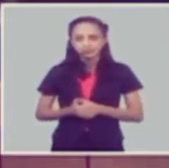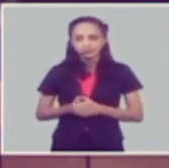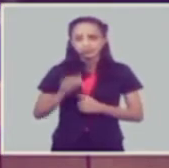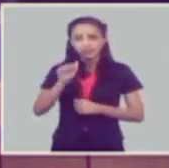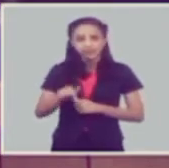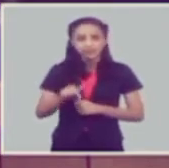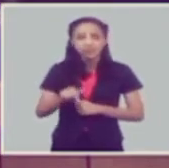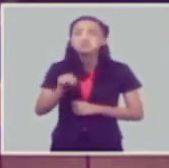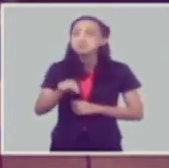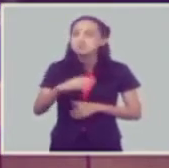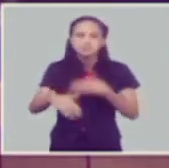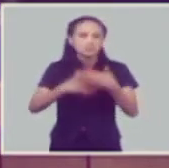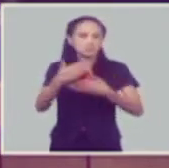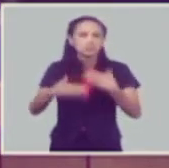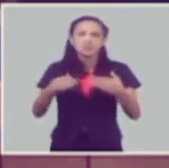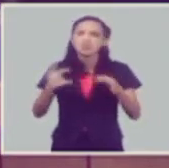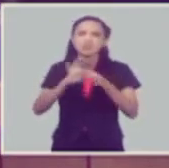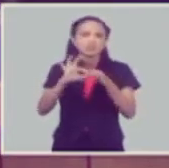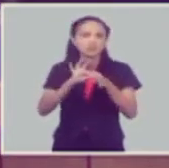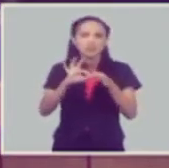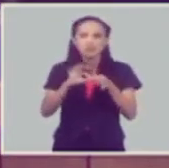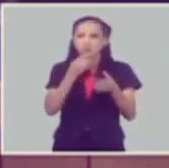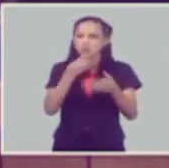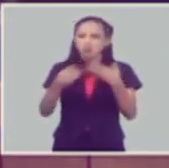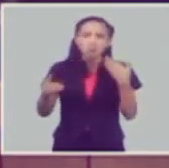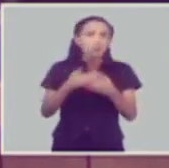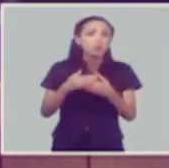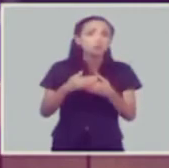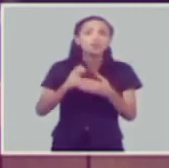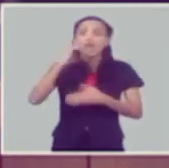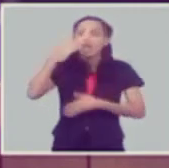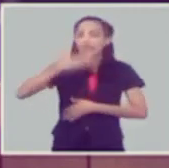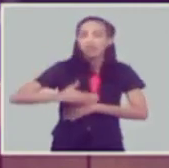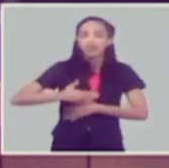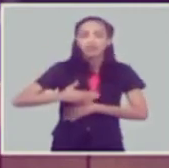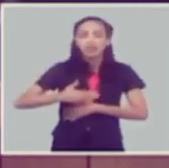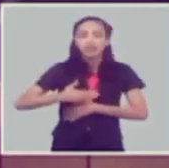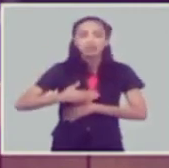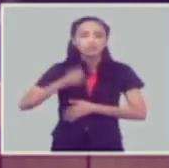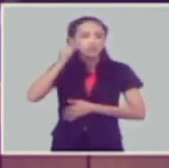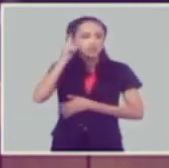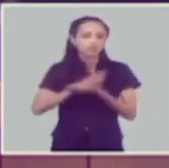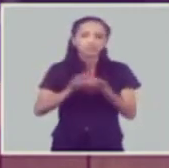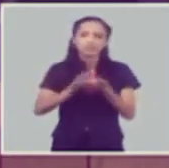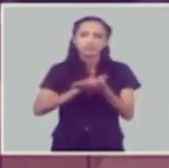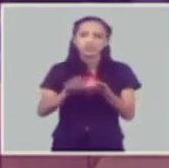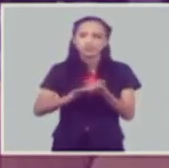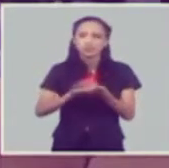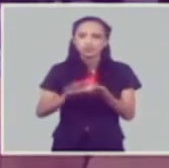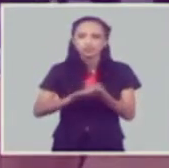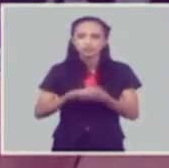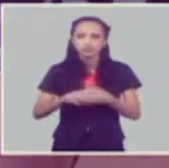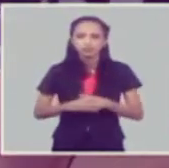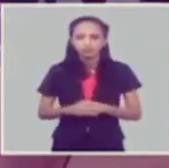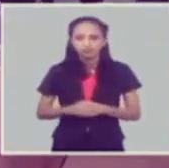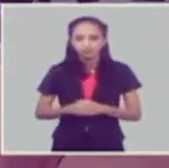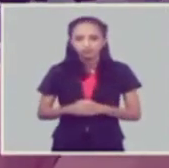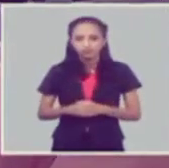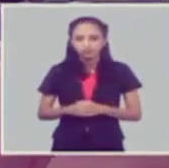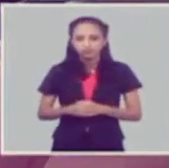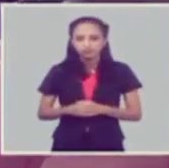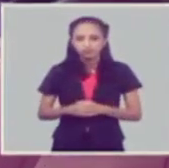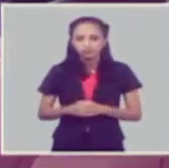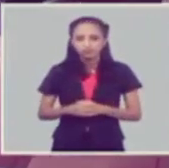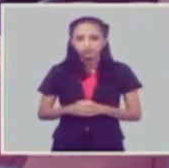despiadada que desconoce la ética y los principios y que bajo el paraguas de premios y otras dádivas, a través de supuestas ONG